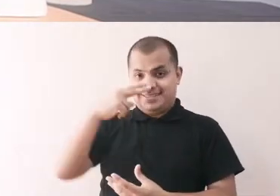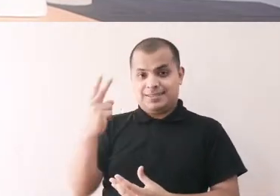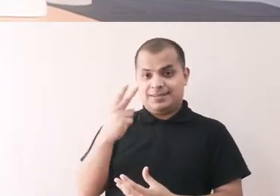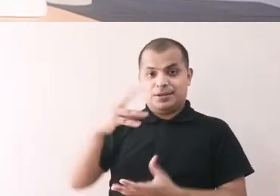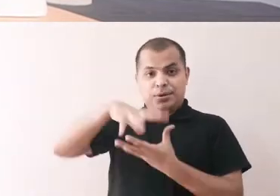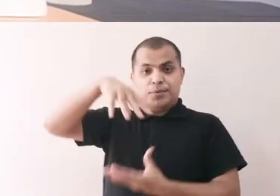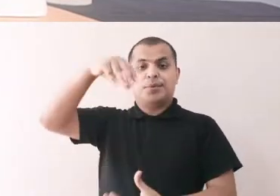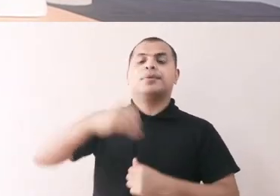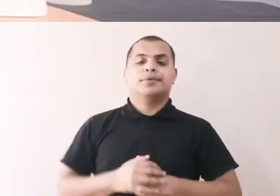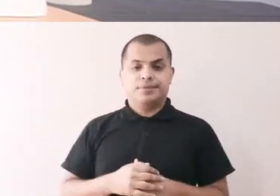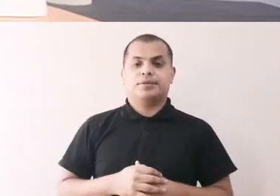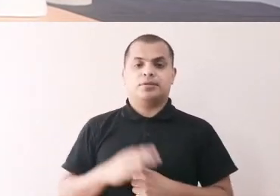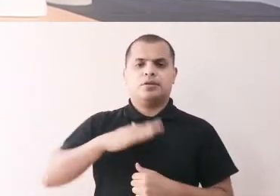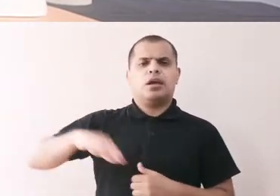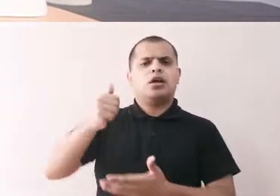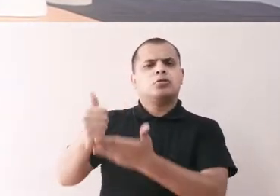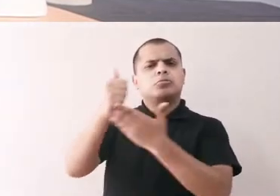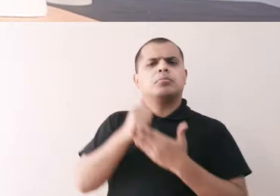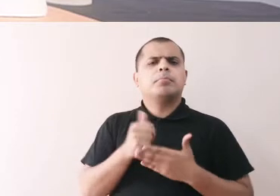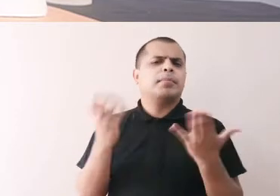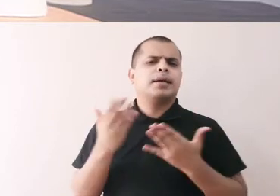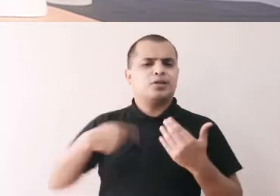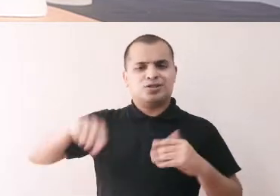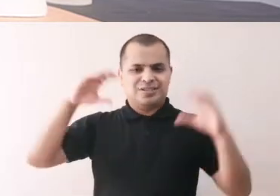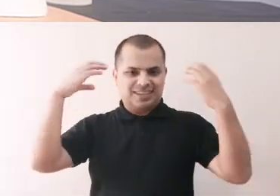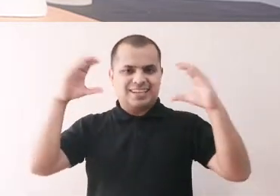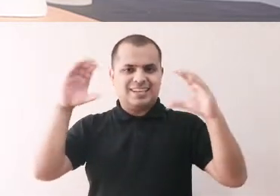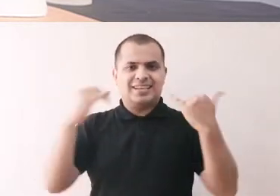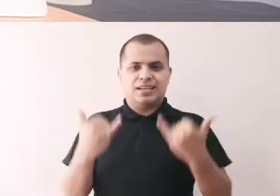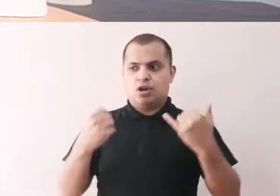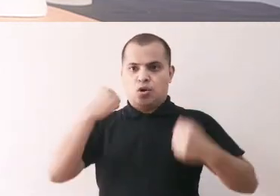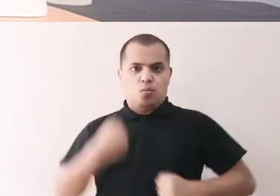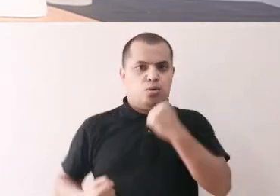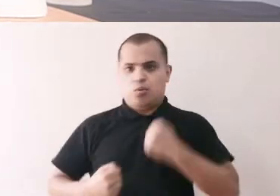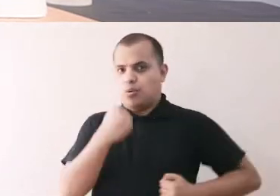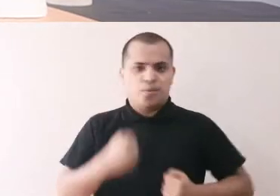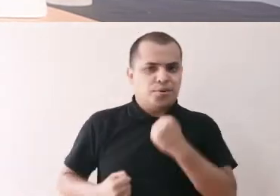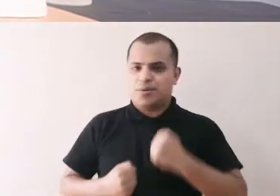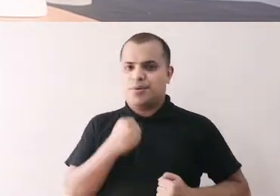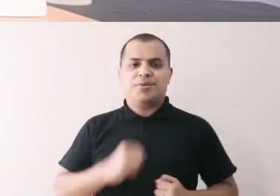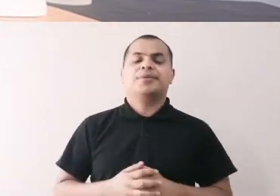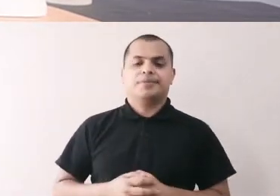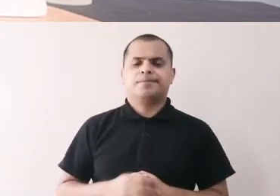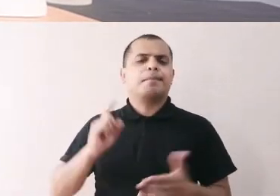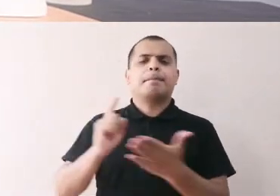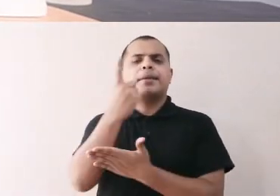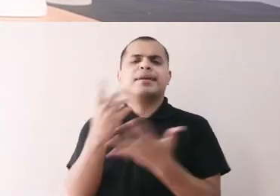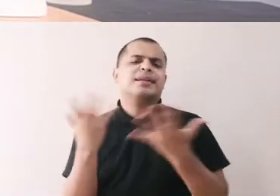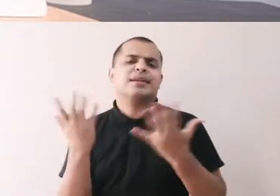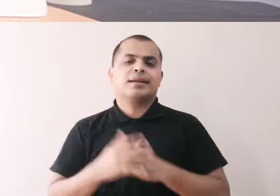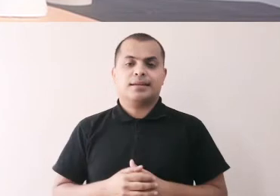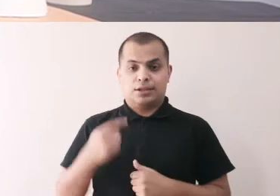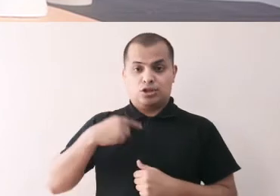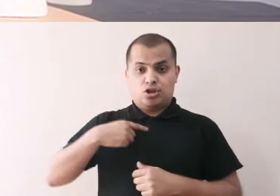es un cono. Estos conos nos van a servir para nuestras clases de atletismo. Entonces, ¿qué es lo primero que voy a